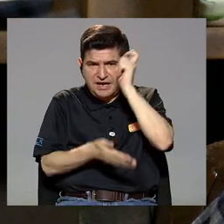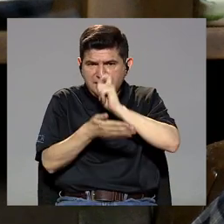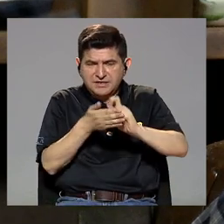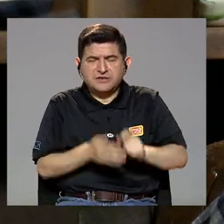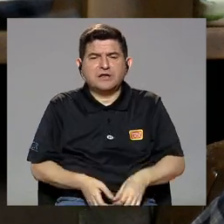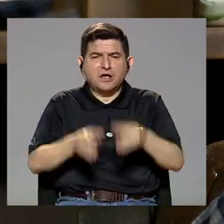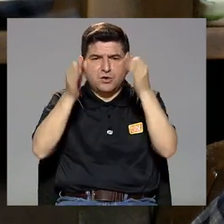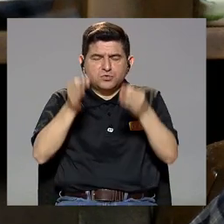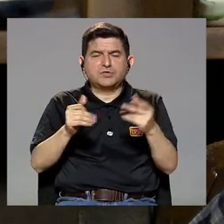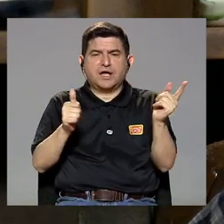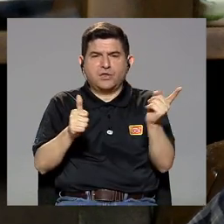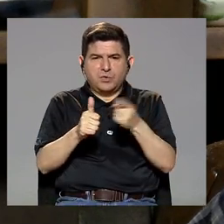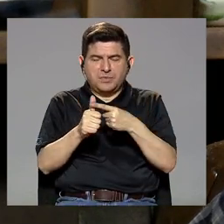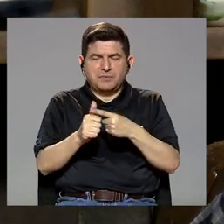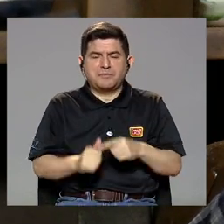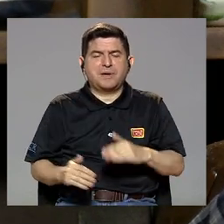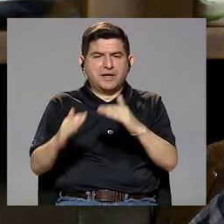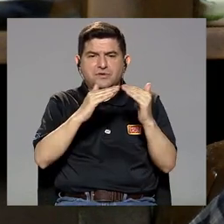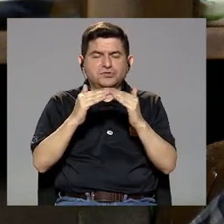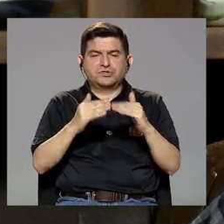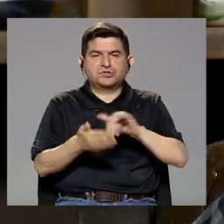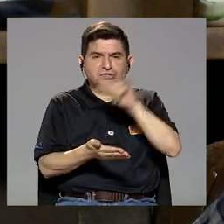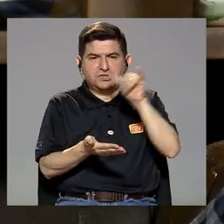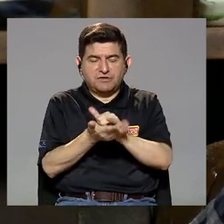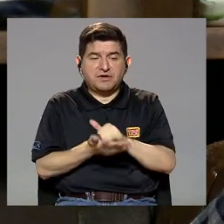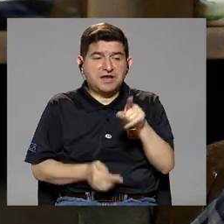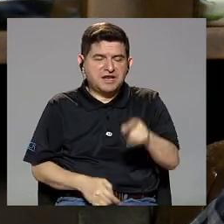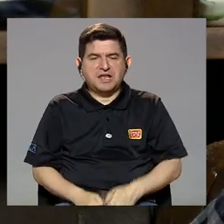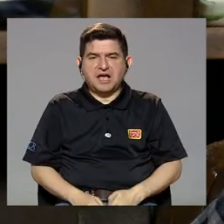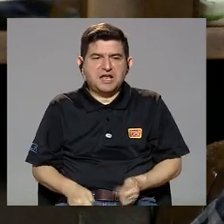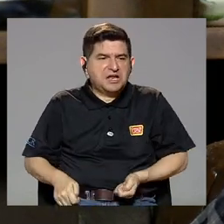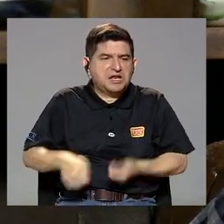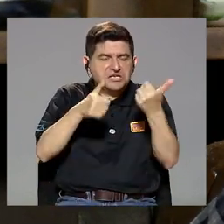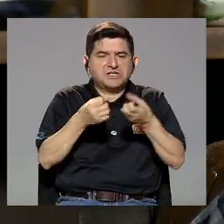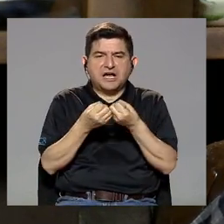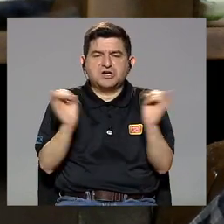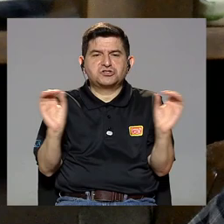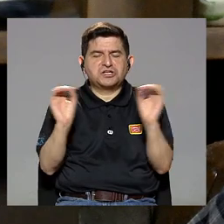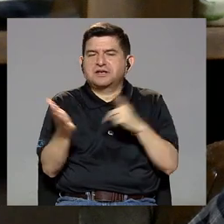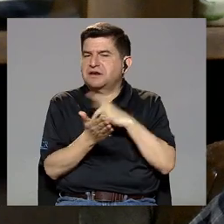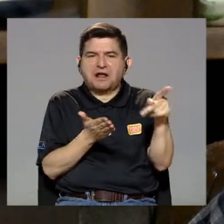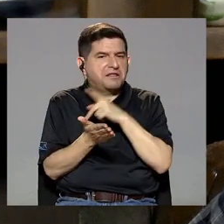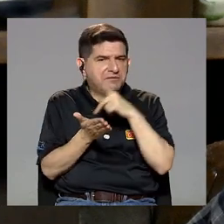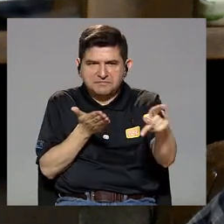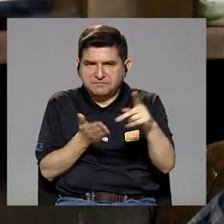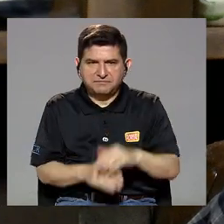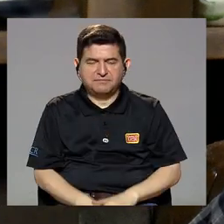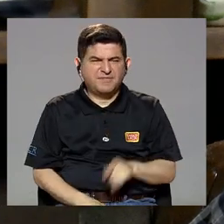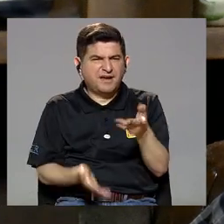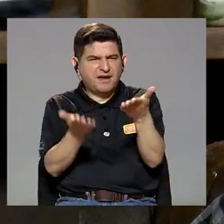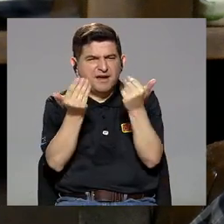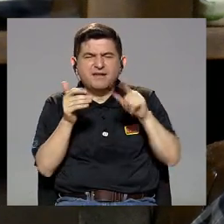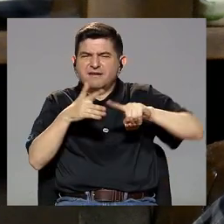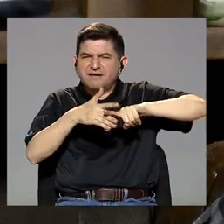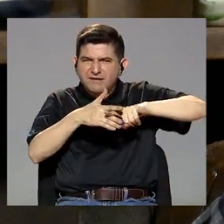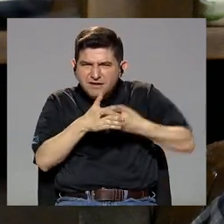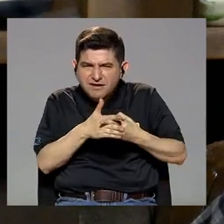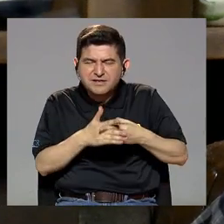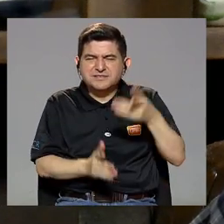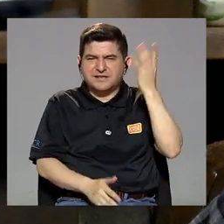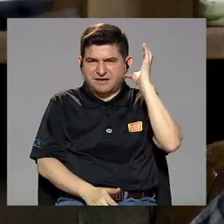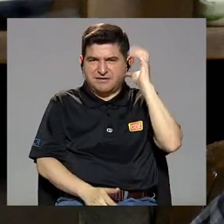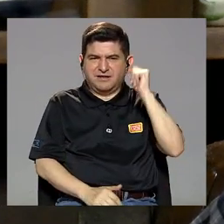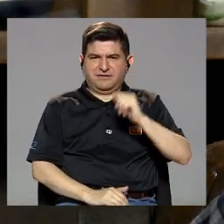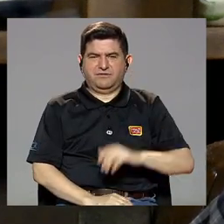primero civil de san jose y lo echaron pues sin prestaciones y sin nada y él quiso iniciarse en la radio